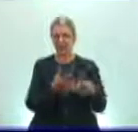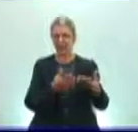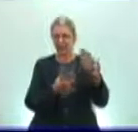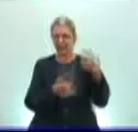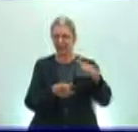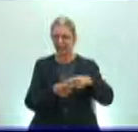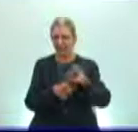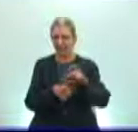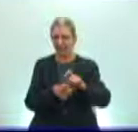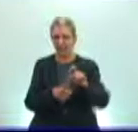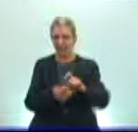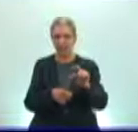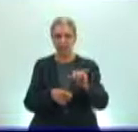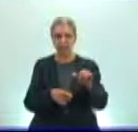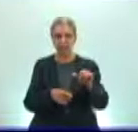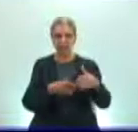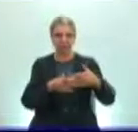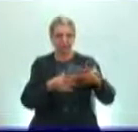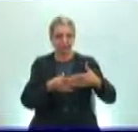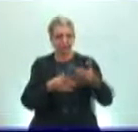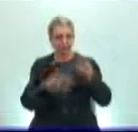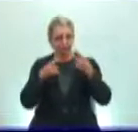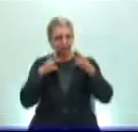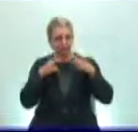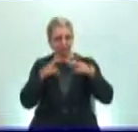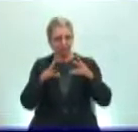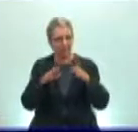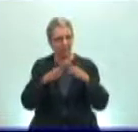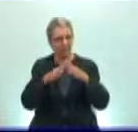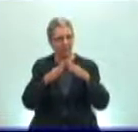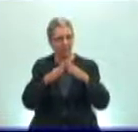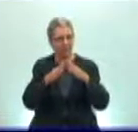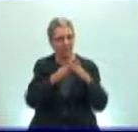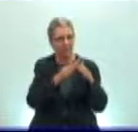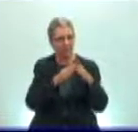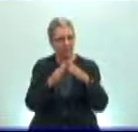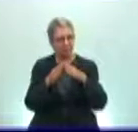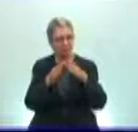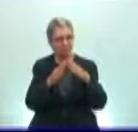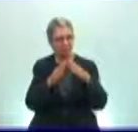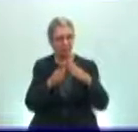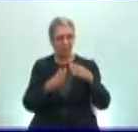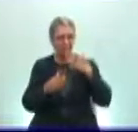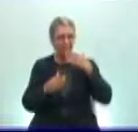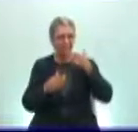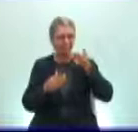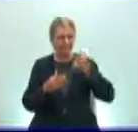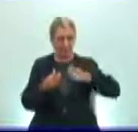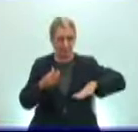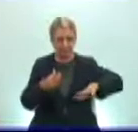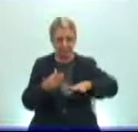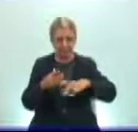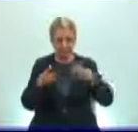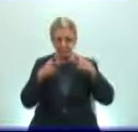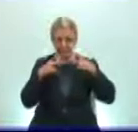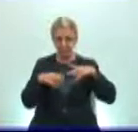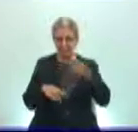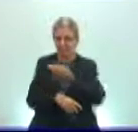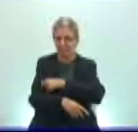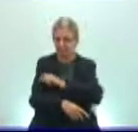la construcción de viviendas. Precisamente un ejemplo y un dato curioso que le podemos ofrecer es que